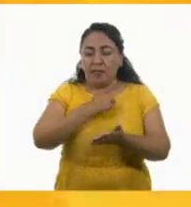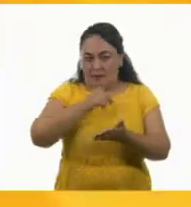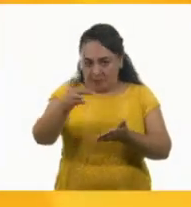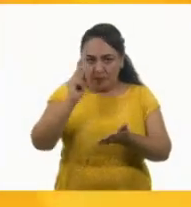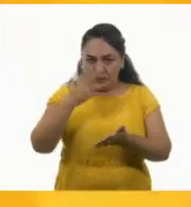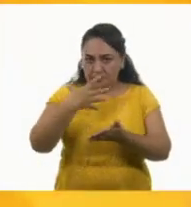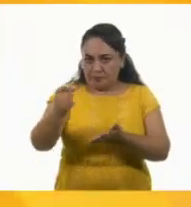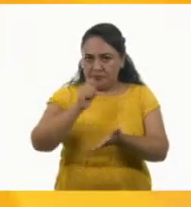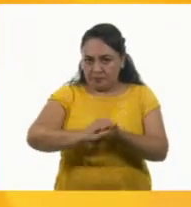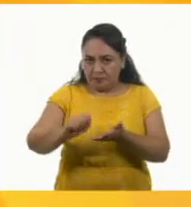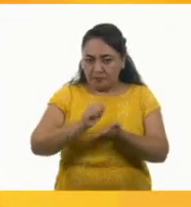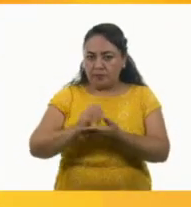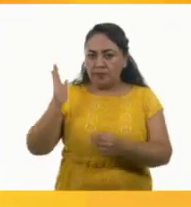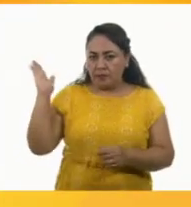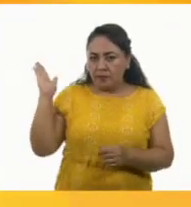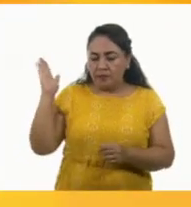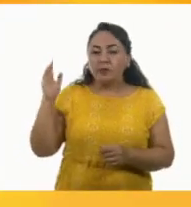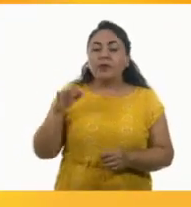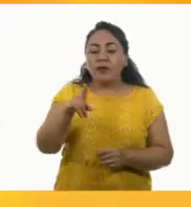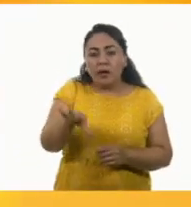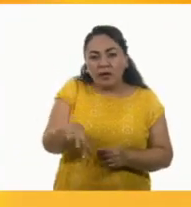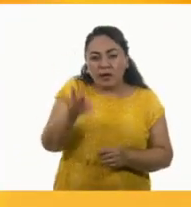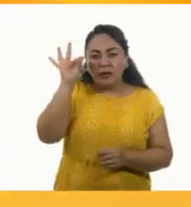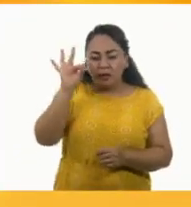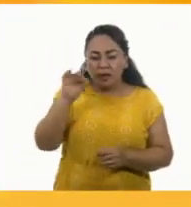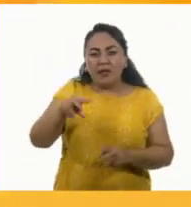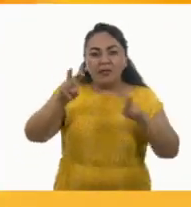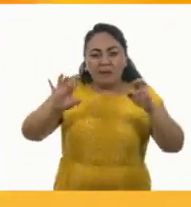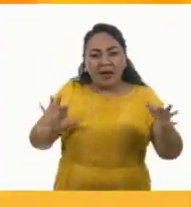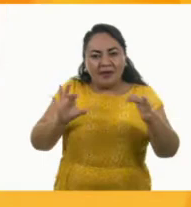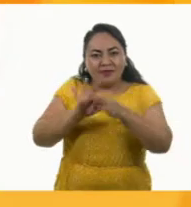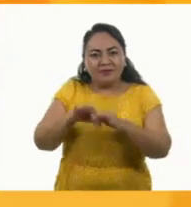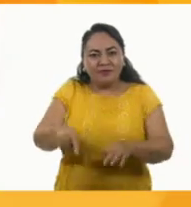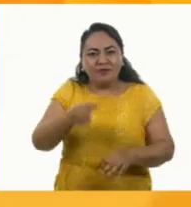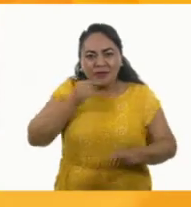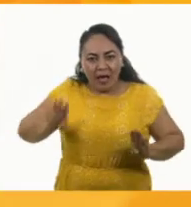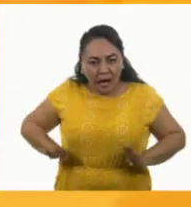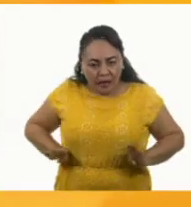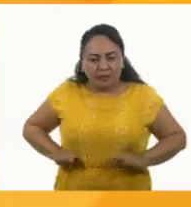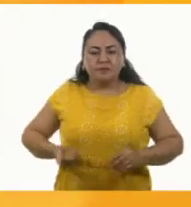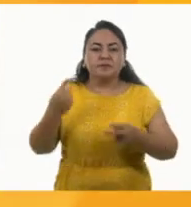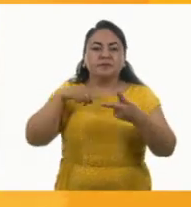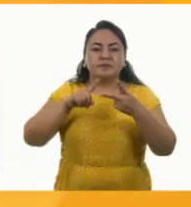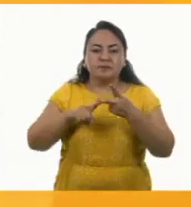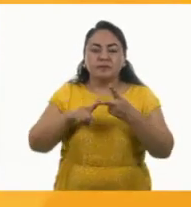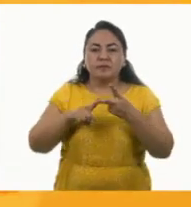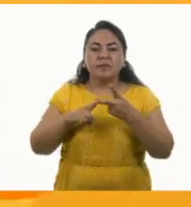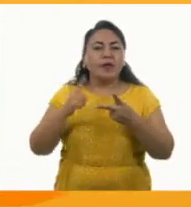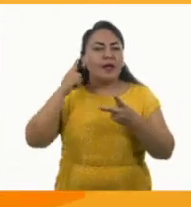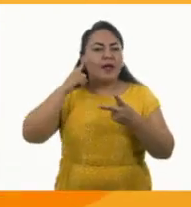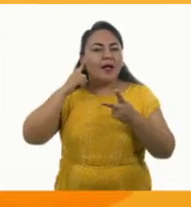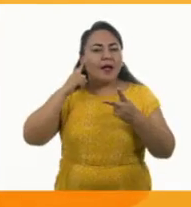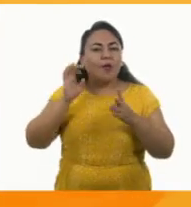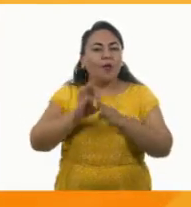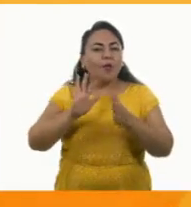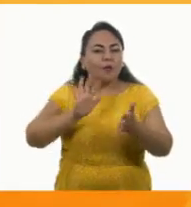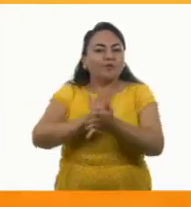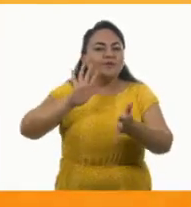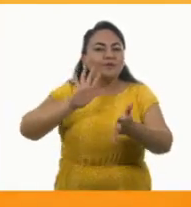nota. Seleccionar un tema cercano a los niños. Buscar ritmos poco